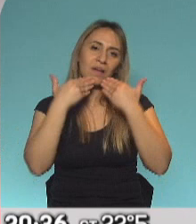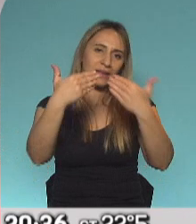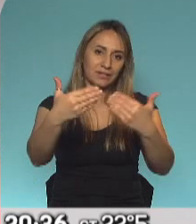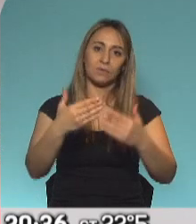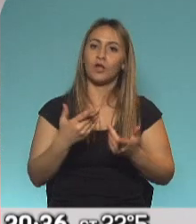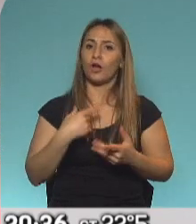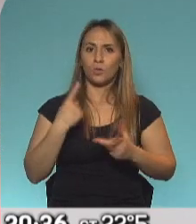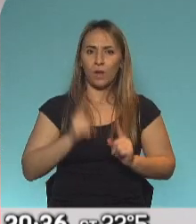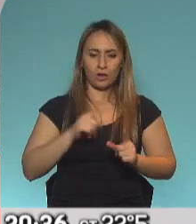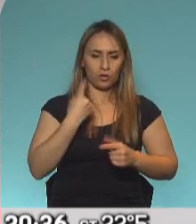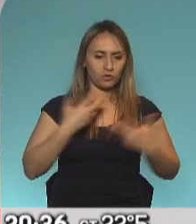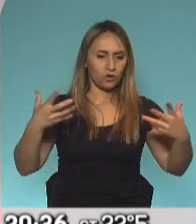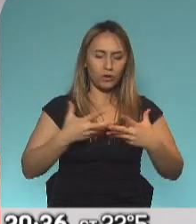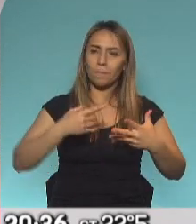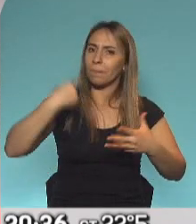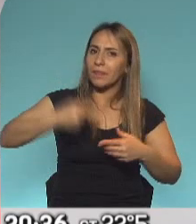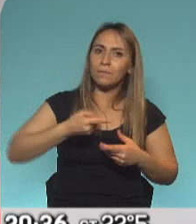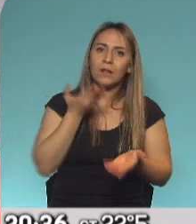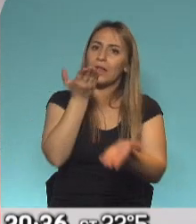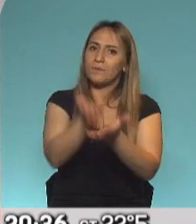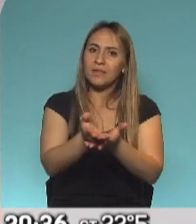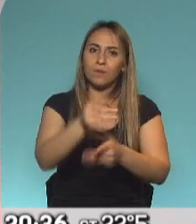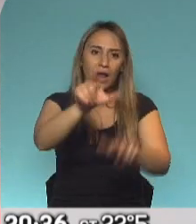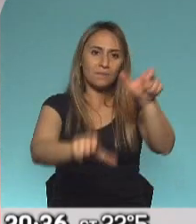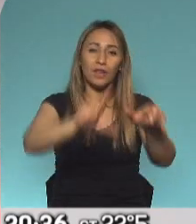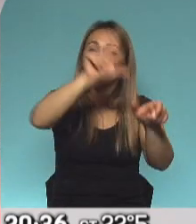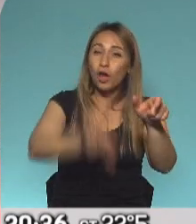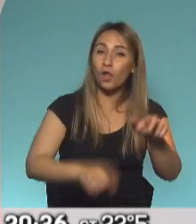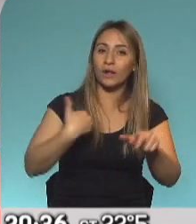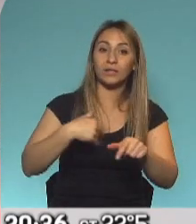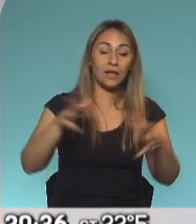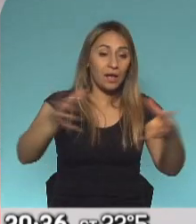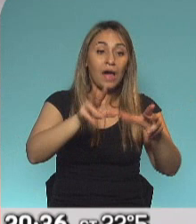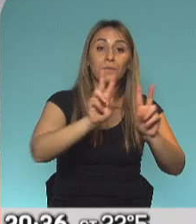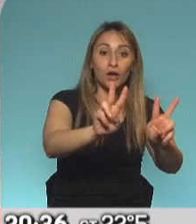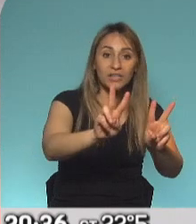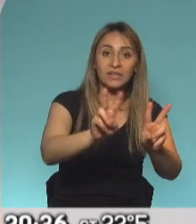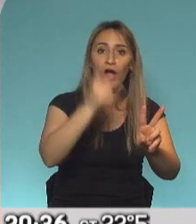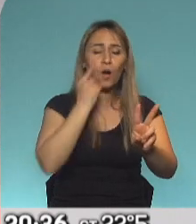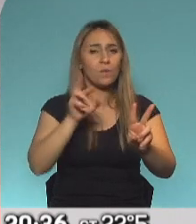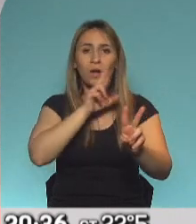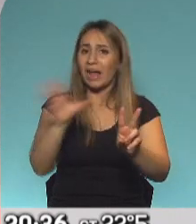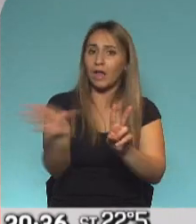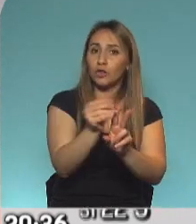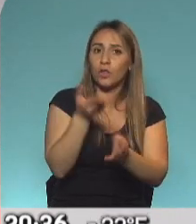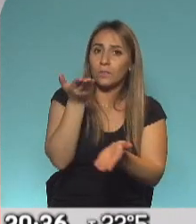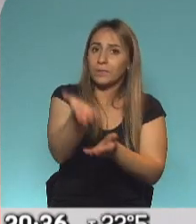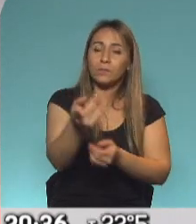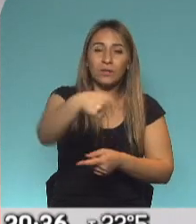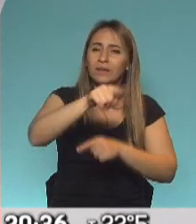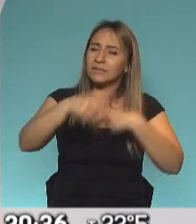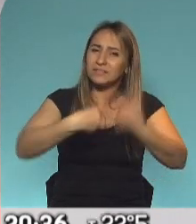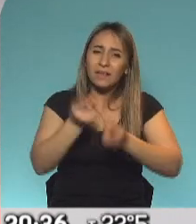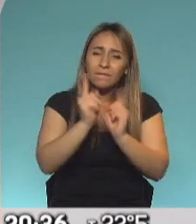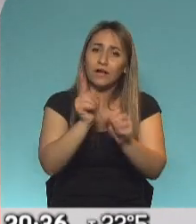seguir pidiéndole a los argentinos y argentinas, a los peronistas y a las peronistas, que se cuiden, que se sigan